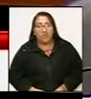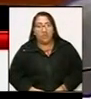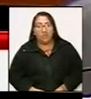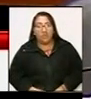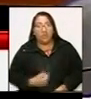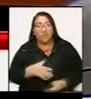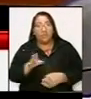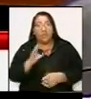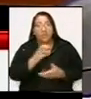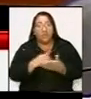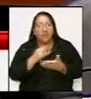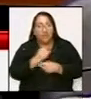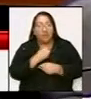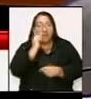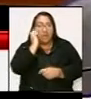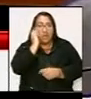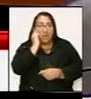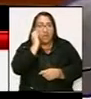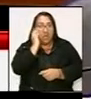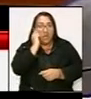trabajo, ¿no?, sin dejar